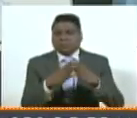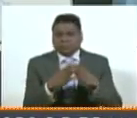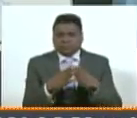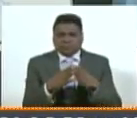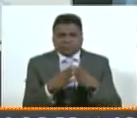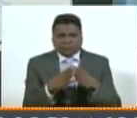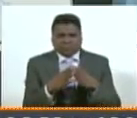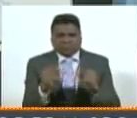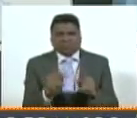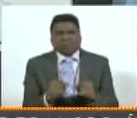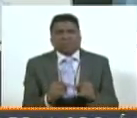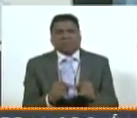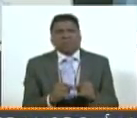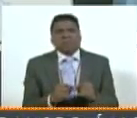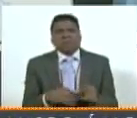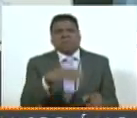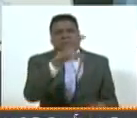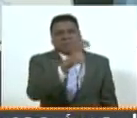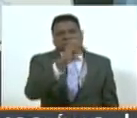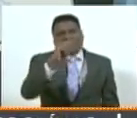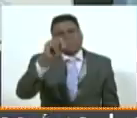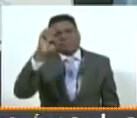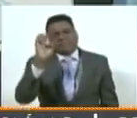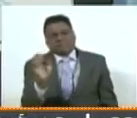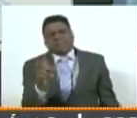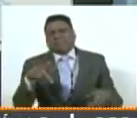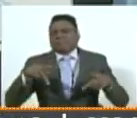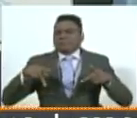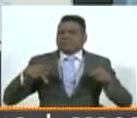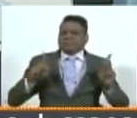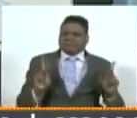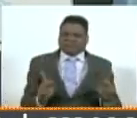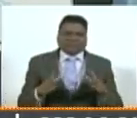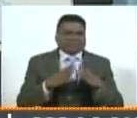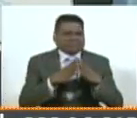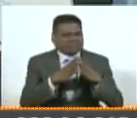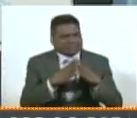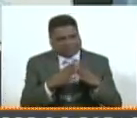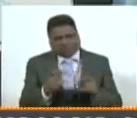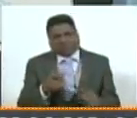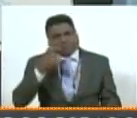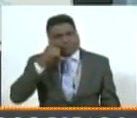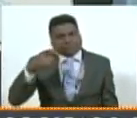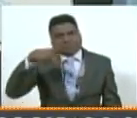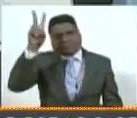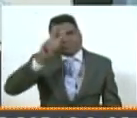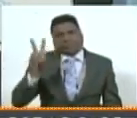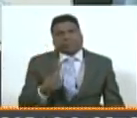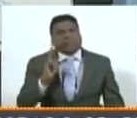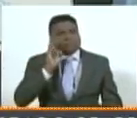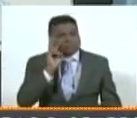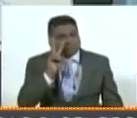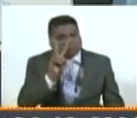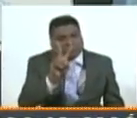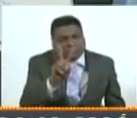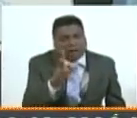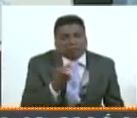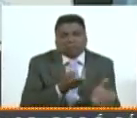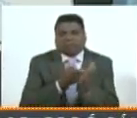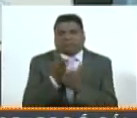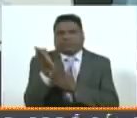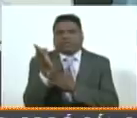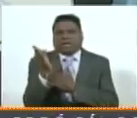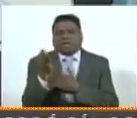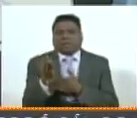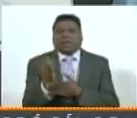comiciales deben tener deben permitir que toda la población venezolana se vea fielmente